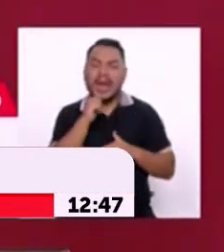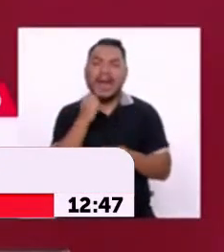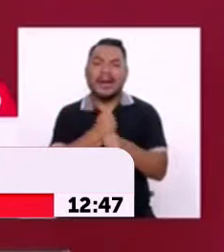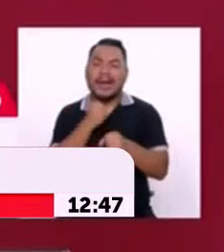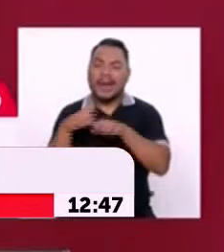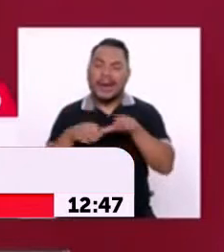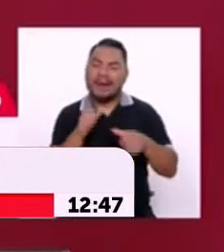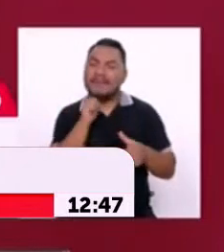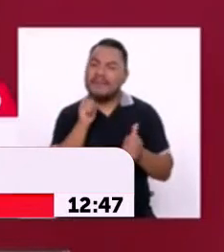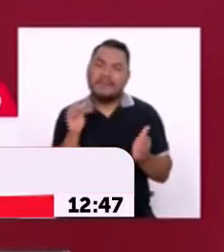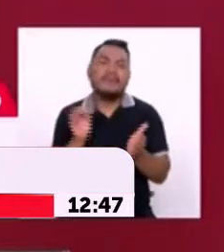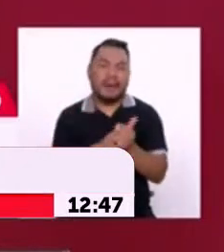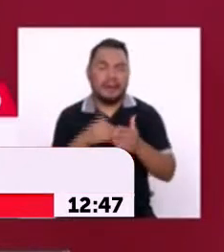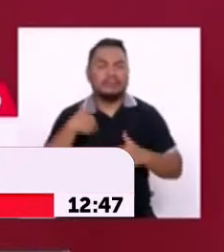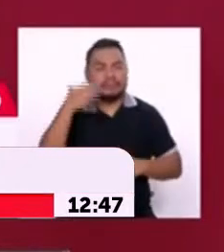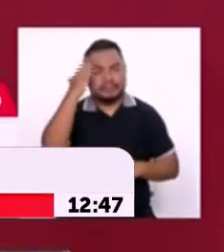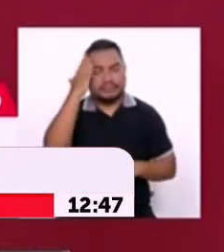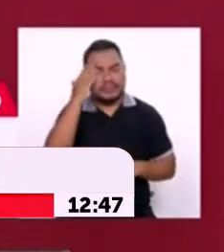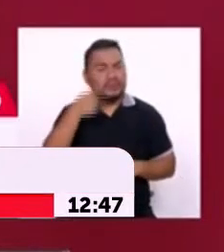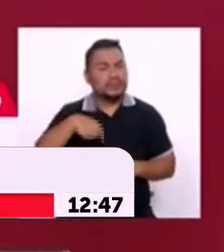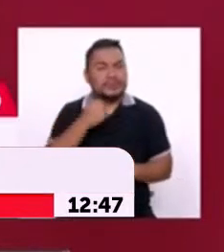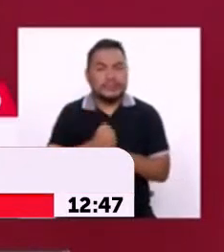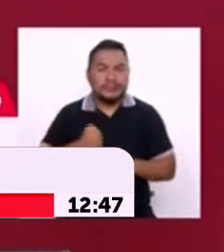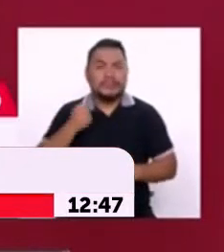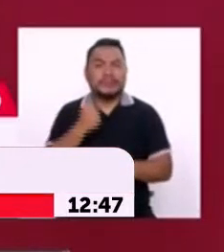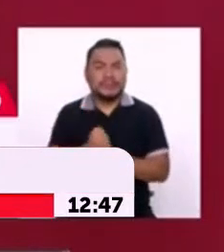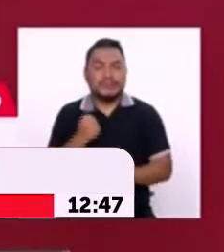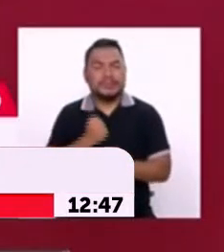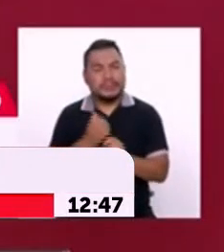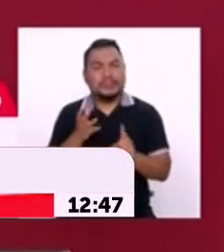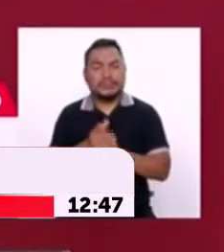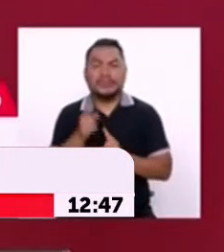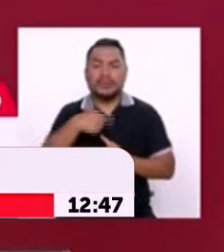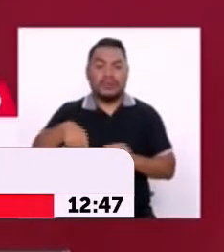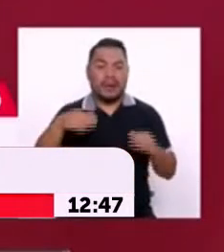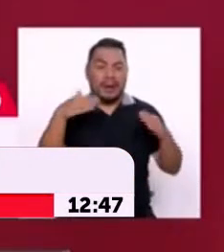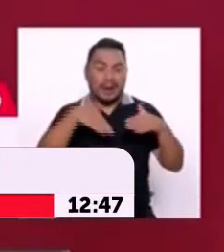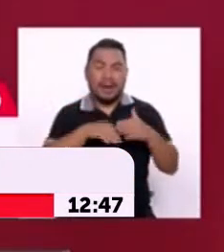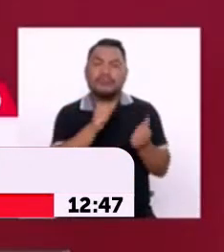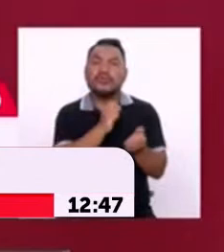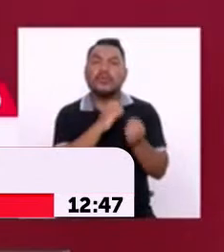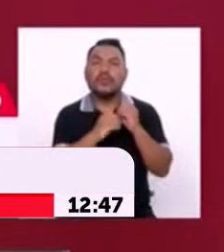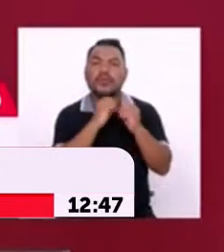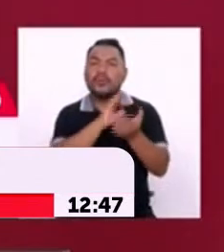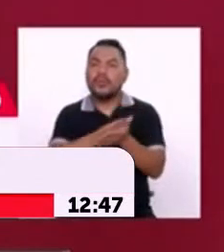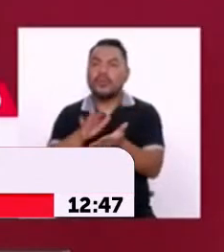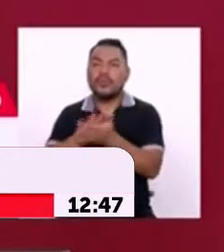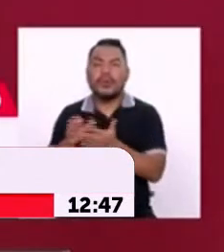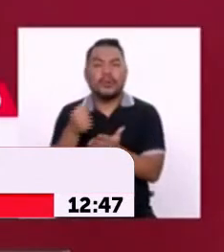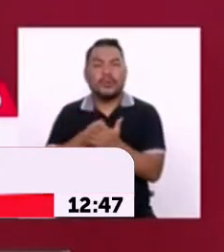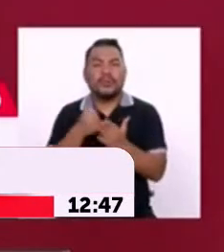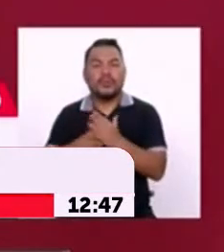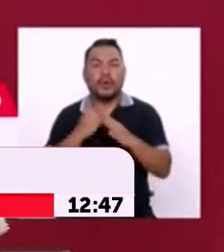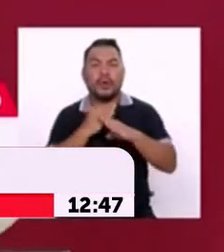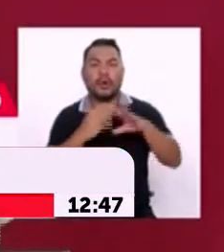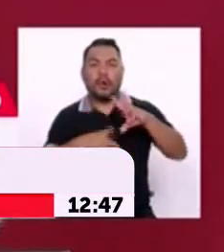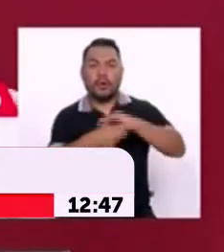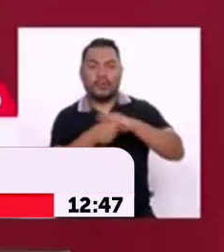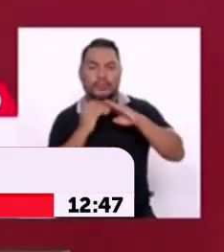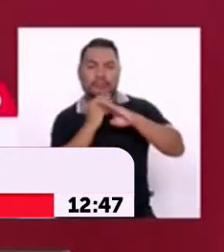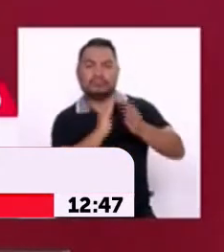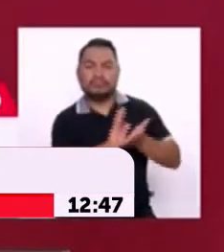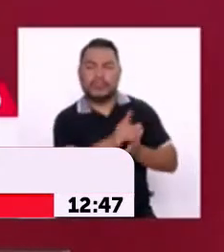Estamos trabajando incansablemente, limpiando y ordenando la casa, luchando contra la corrupción